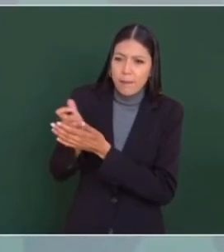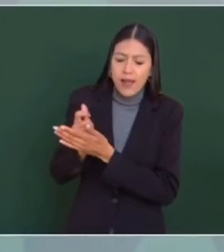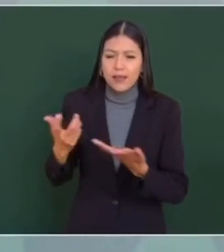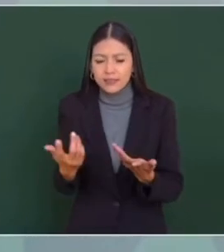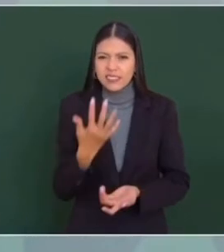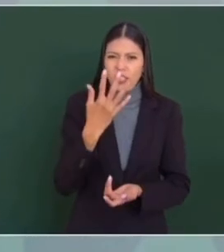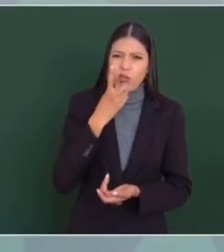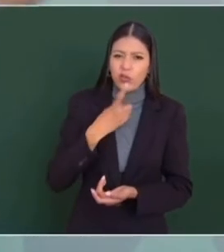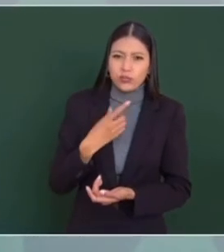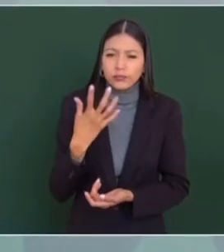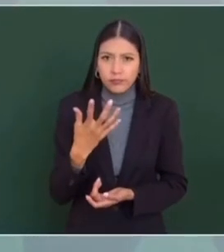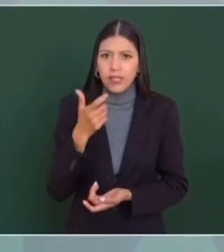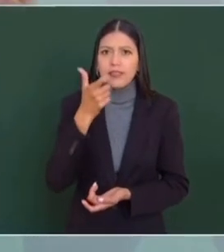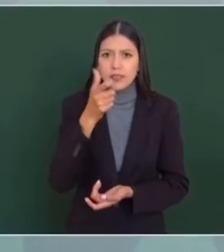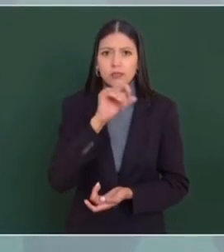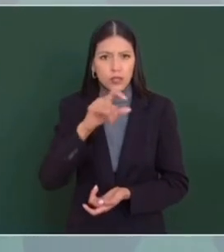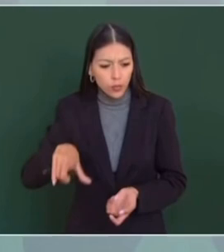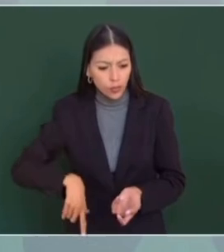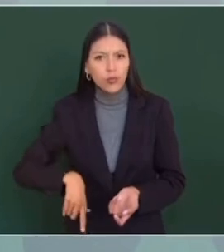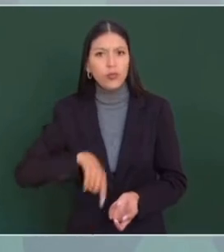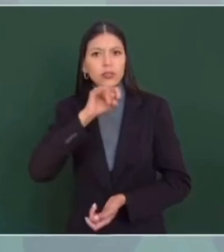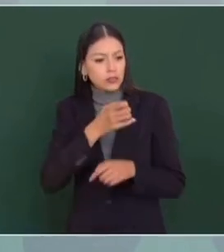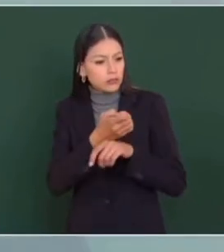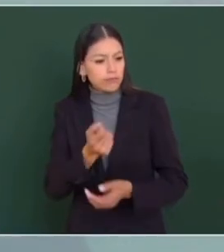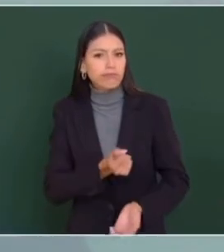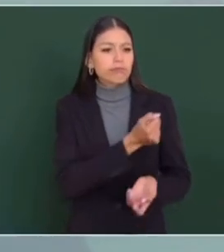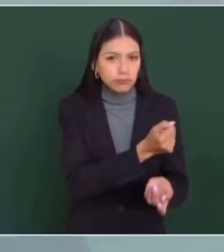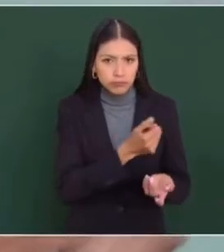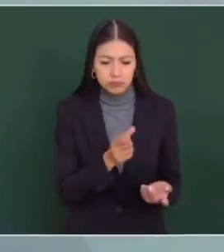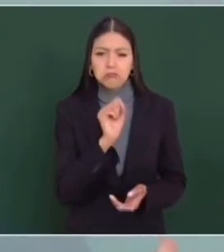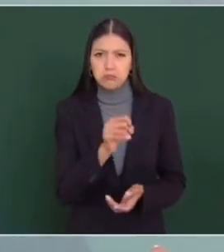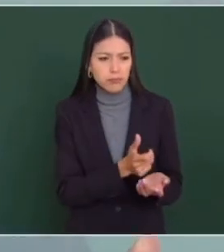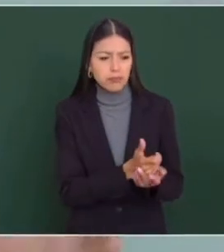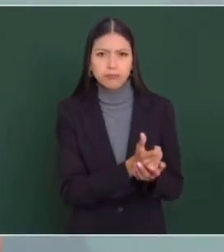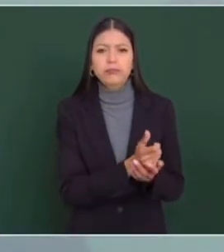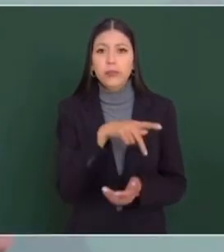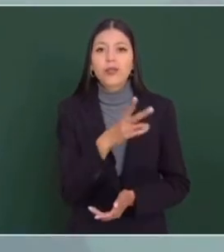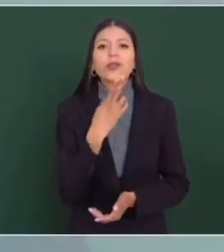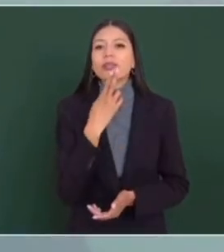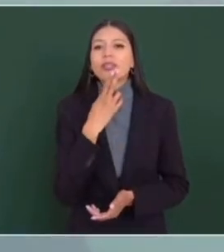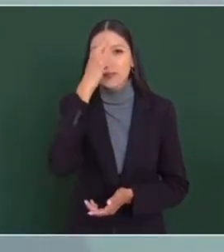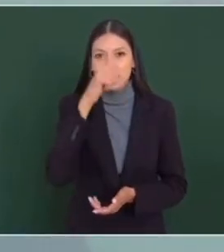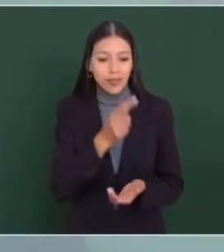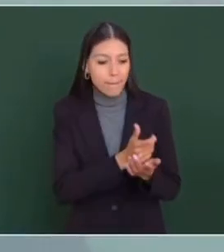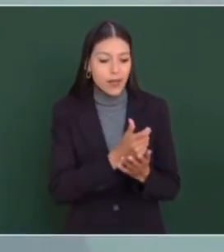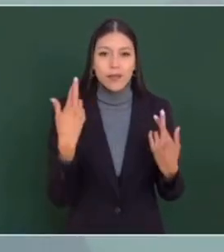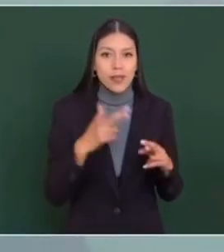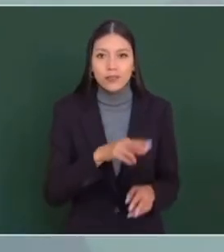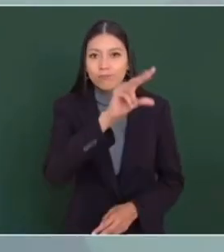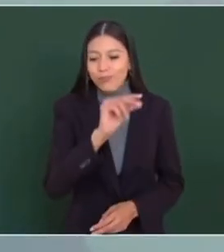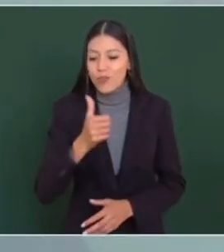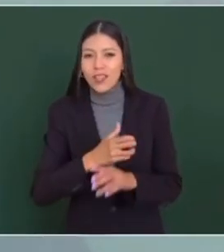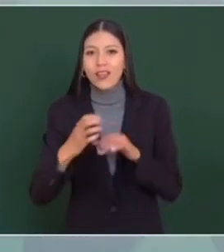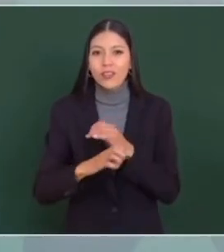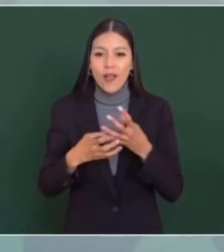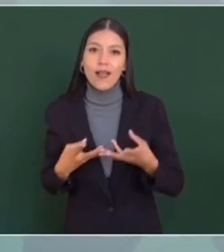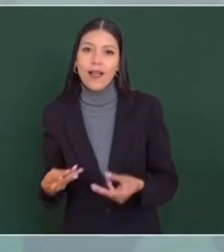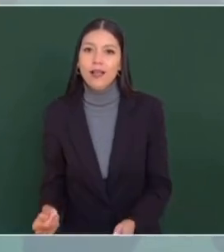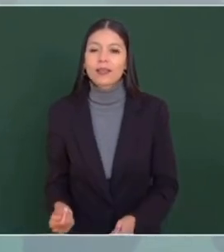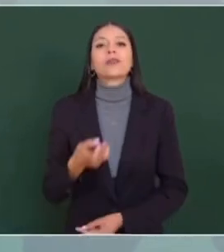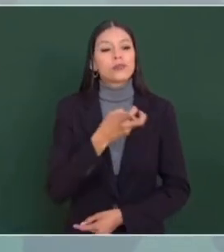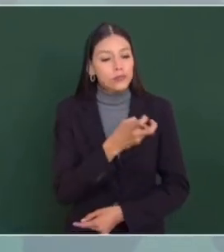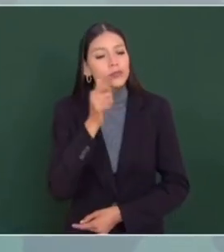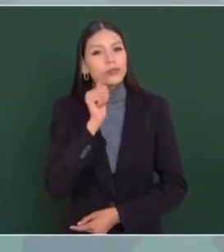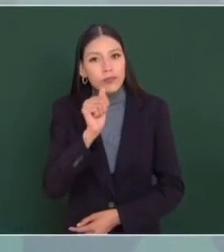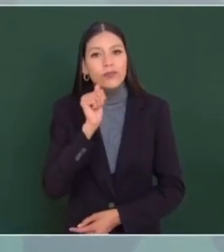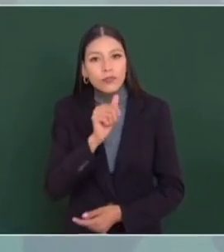5, el dinero le llegó al gobierno del estado. Nada más que no lo usó para pagarle a los maestros. Y siempre hubo la